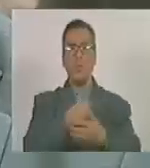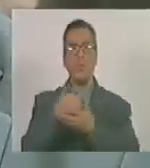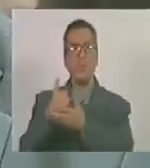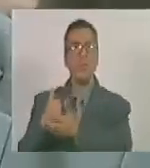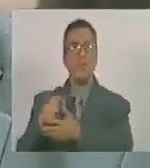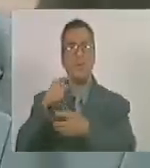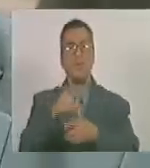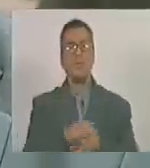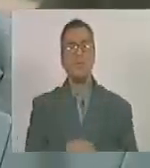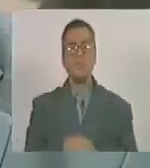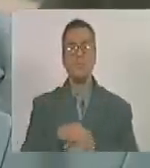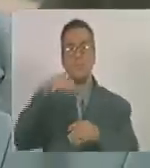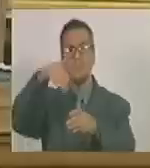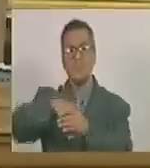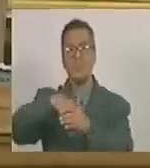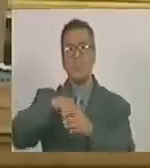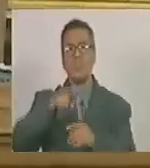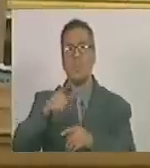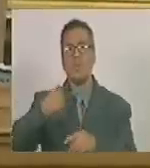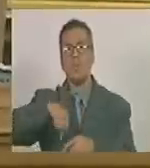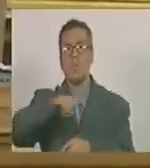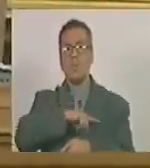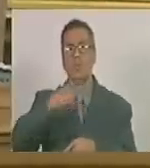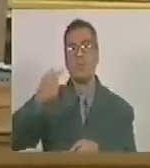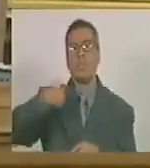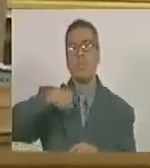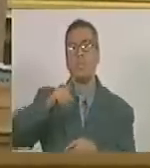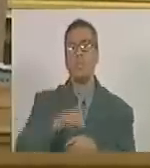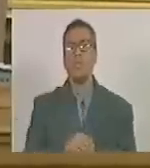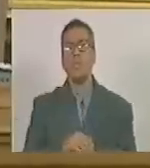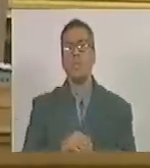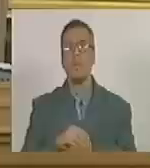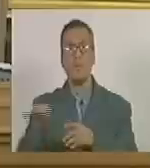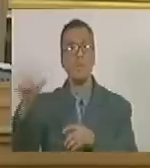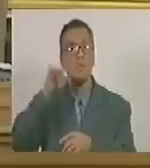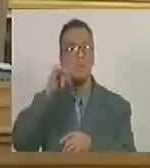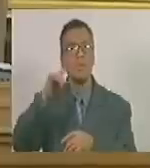de beneficio electoral. Nosotros tenemos que ir y